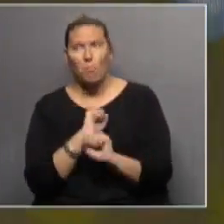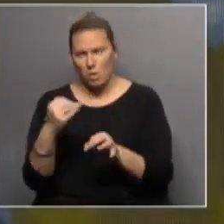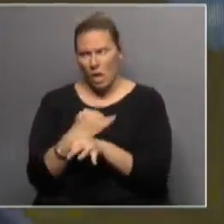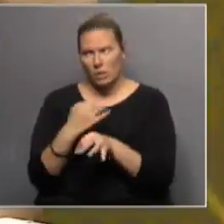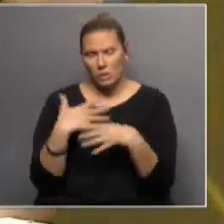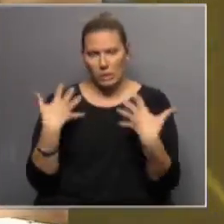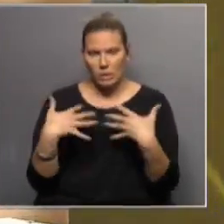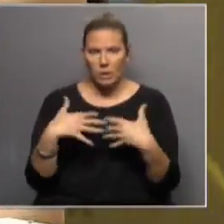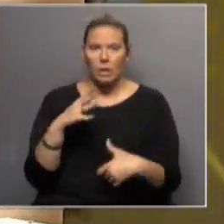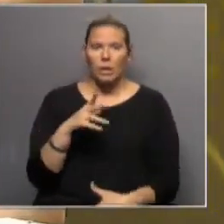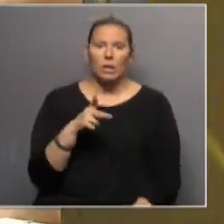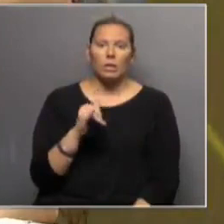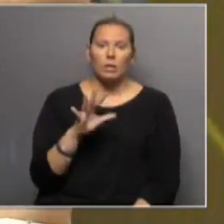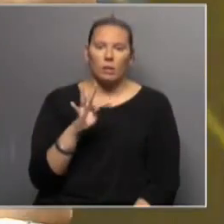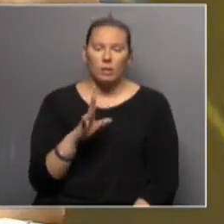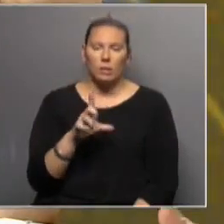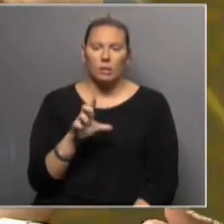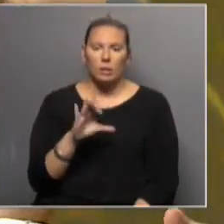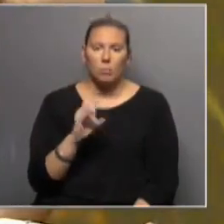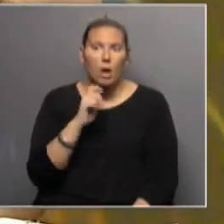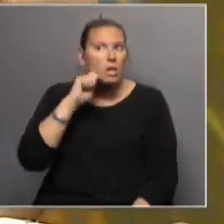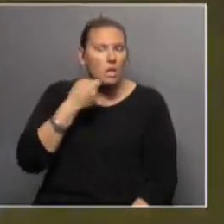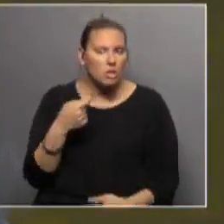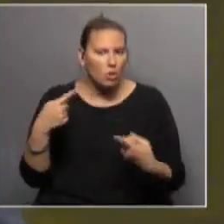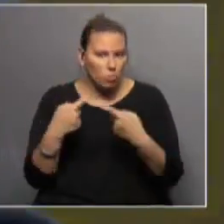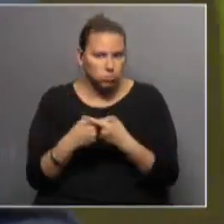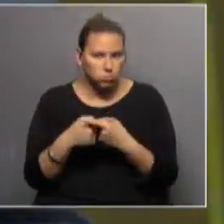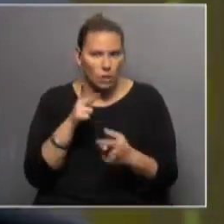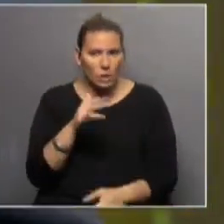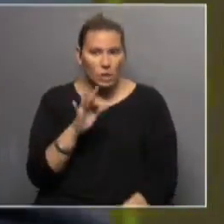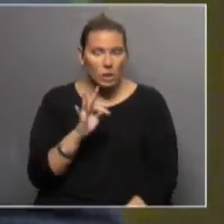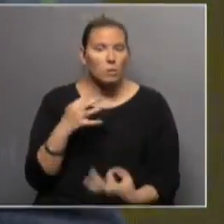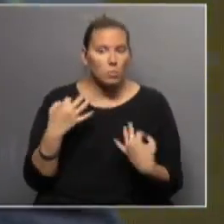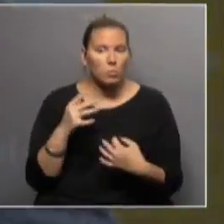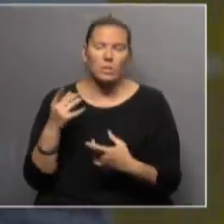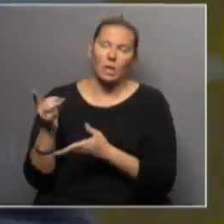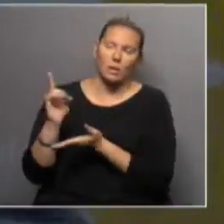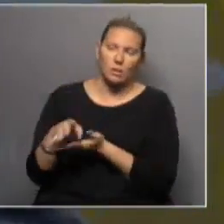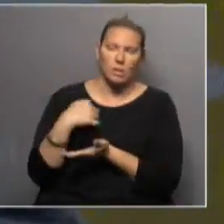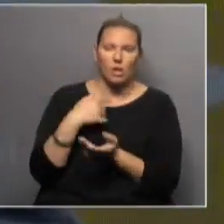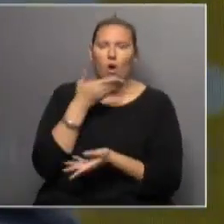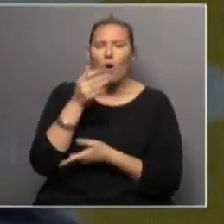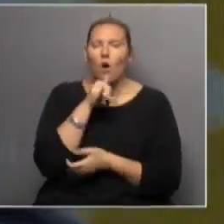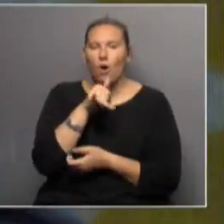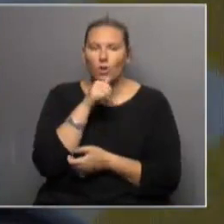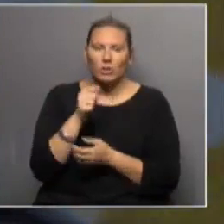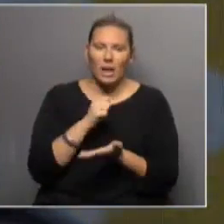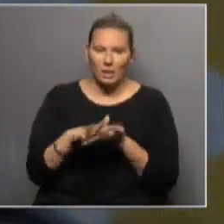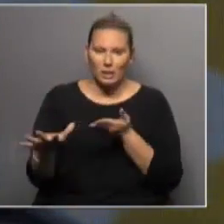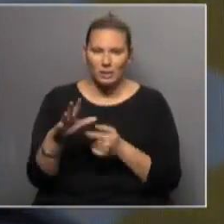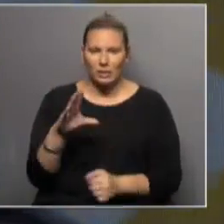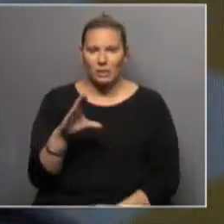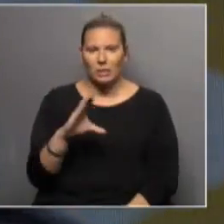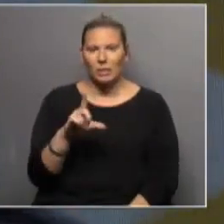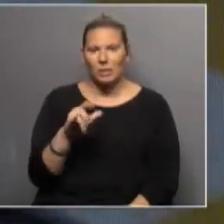muchas cosas. Los Heat contra los Clippers. Hoy 23 horas. Lindo juego, lindo juego. El Heat está bien. Ya que te echaron, comentá gratis algo en la previa. Está bien. Los Clippers no